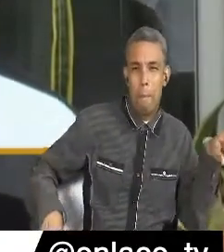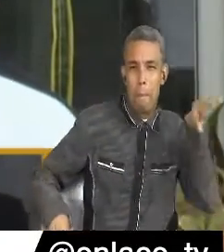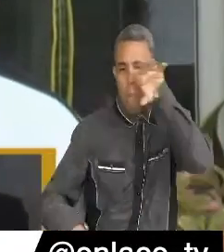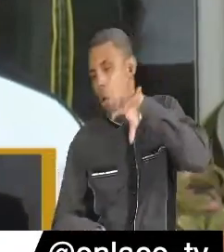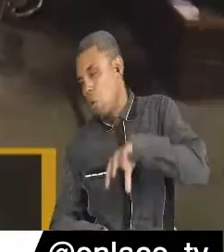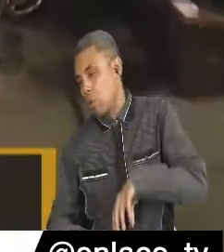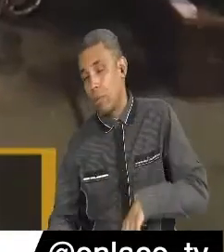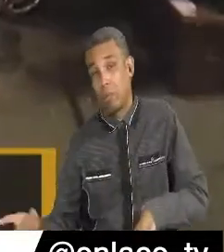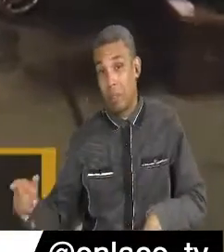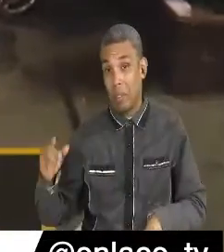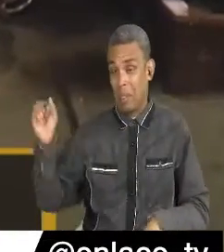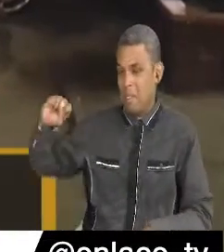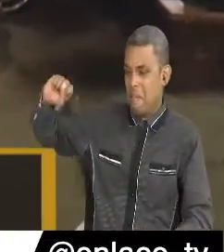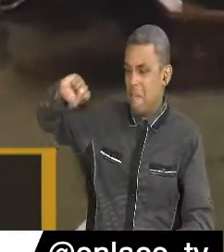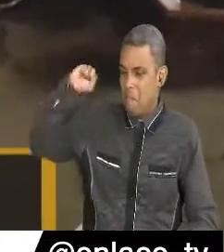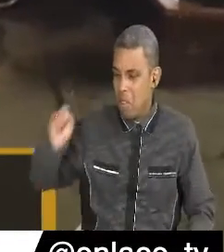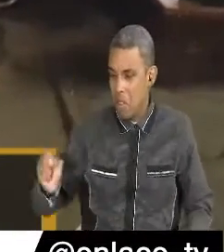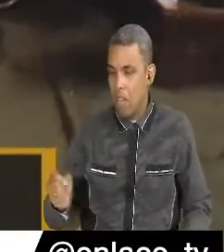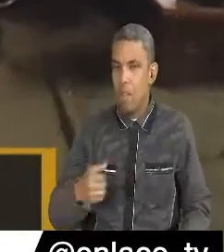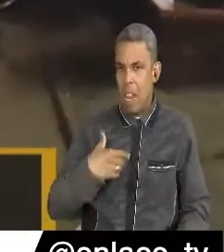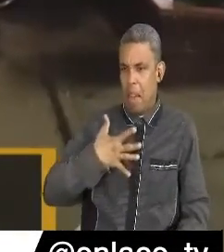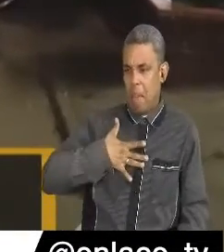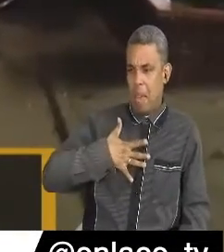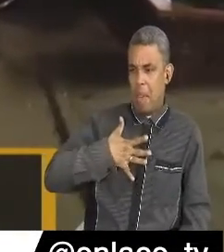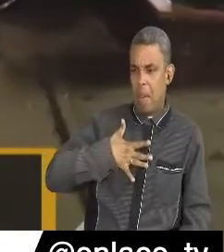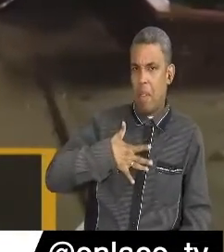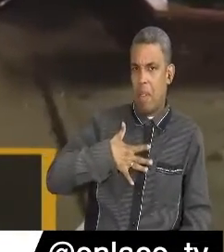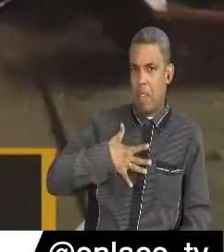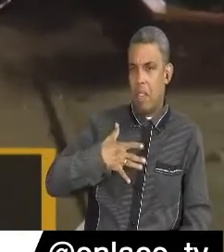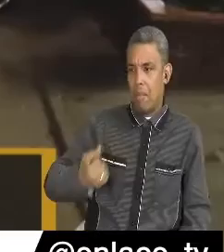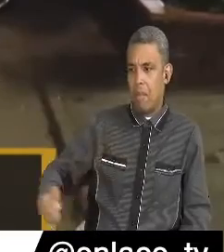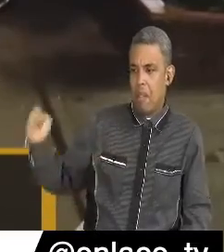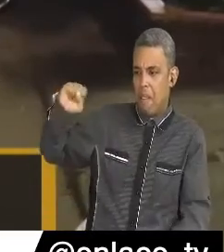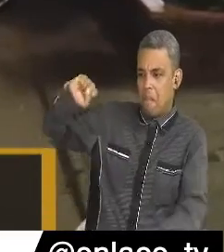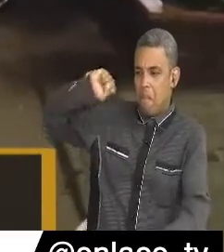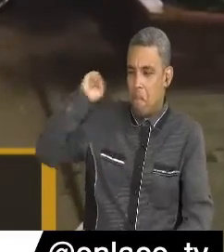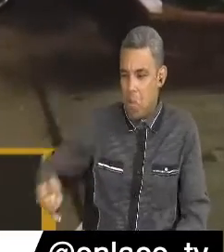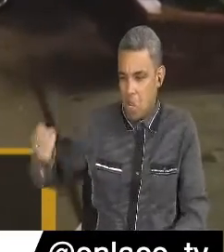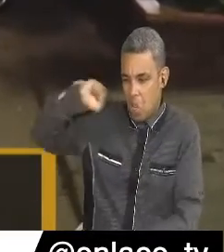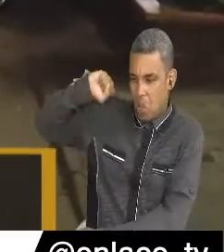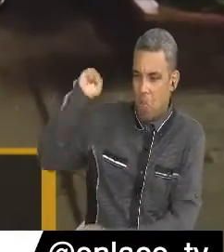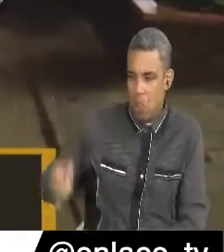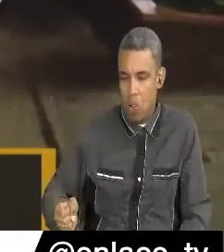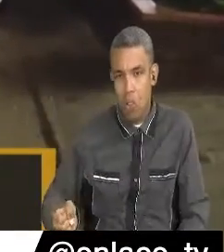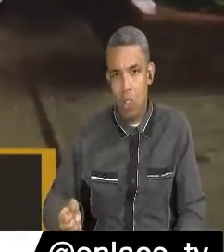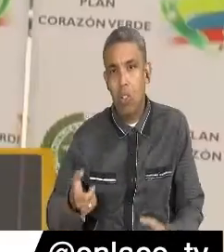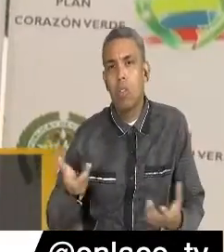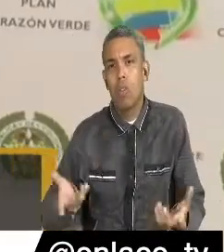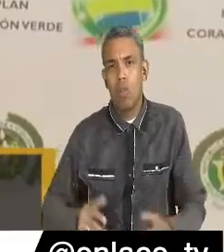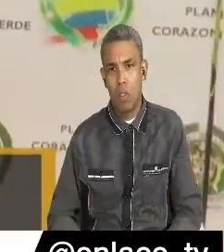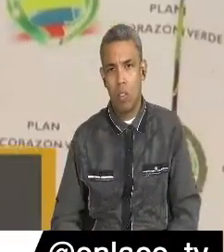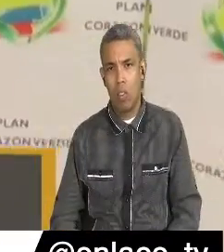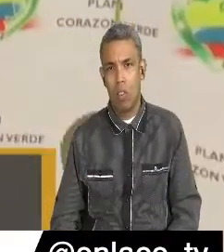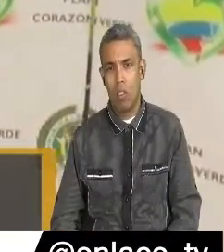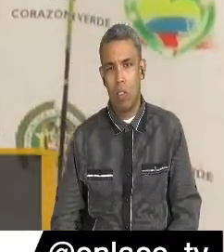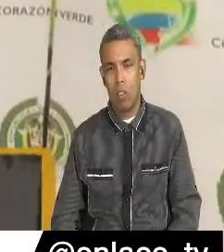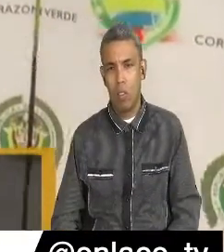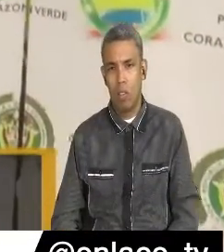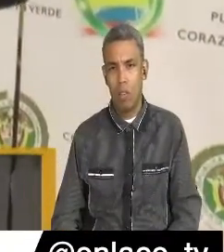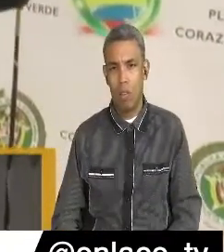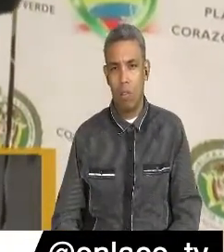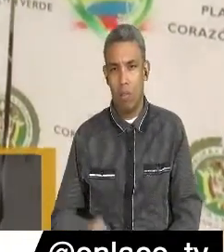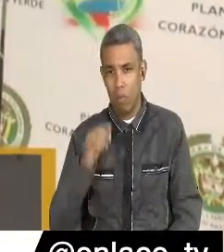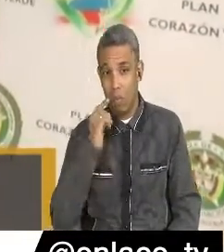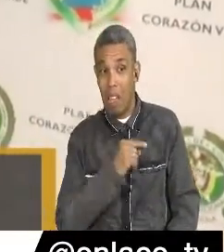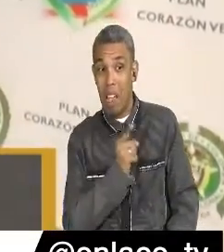Cuando el asesino ese dijo, ahora déjemelo a mí, que yo lo termino. ¿Ah? ¿Cómo es posible? Encuentran los